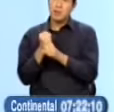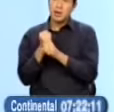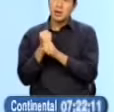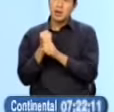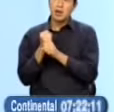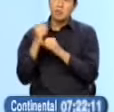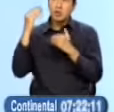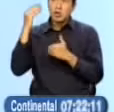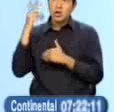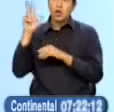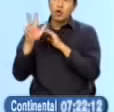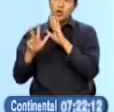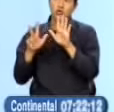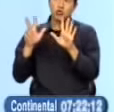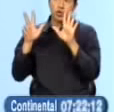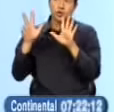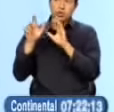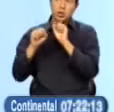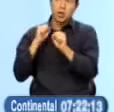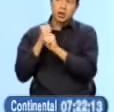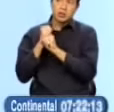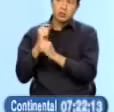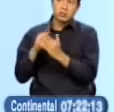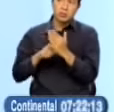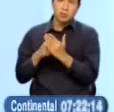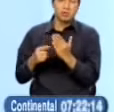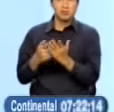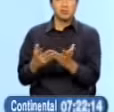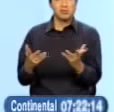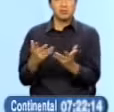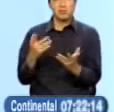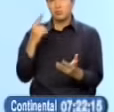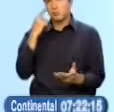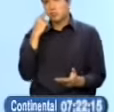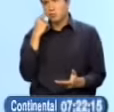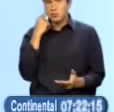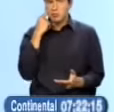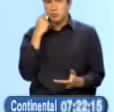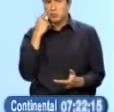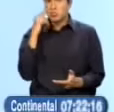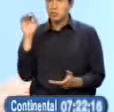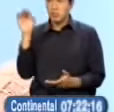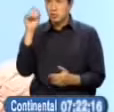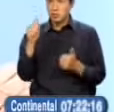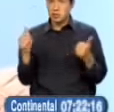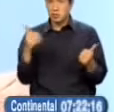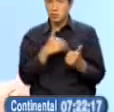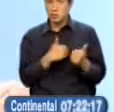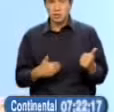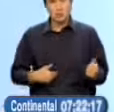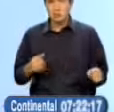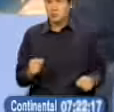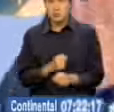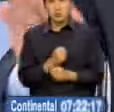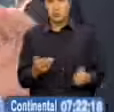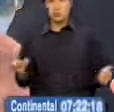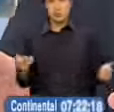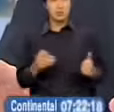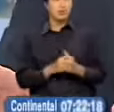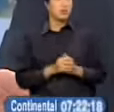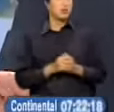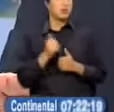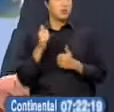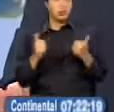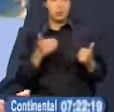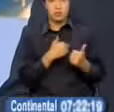sabiendo además que dilma en la realidad tiene muy pocas posibilidades pero de tener una cantidad de una presidencia civilidad es una candidatura